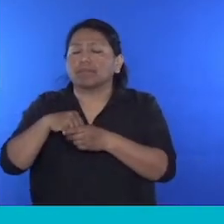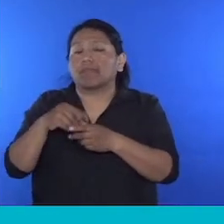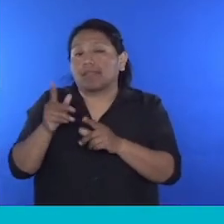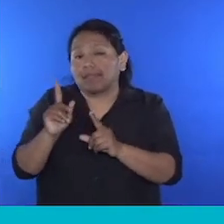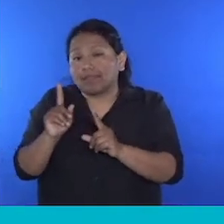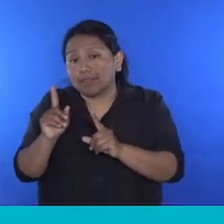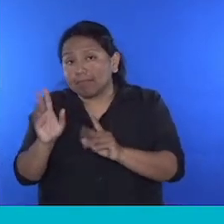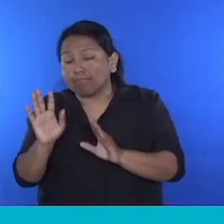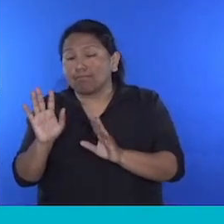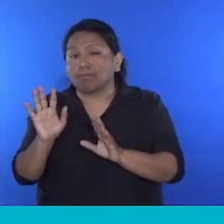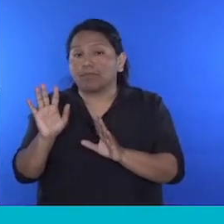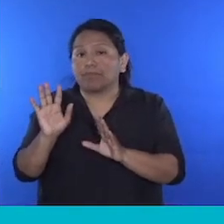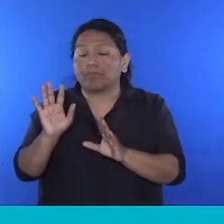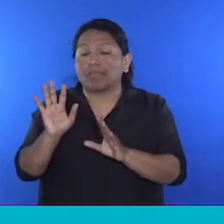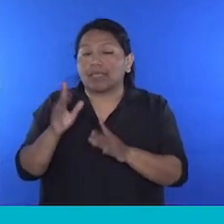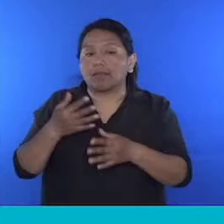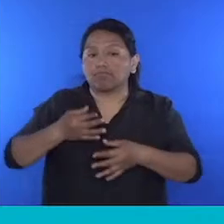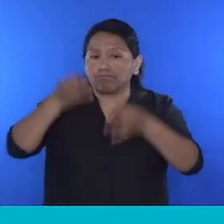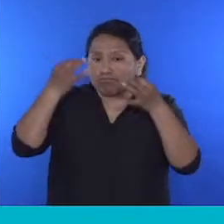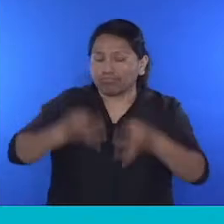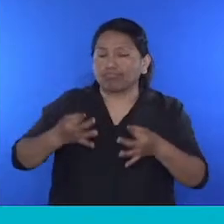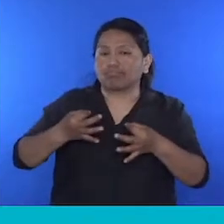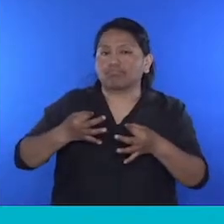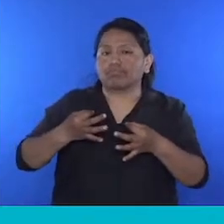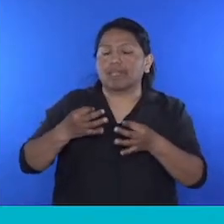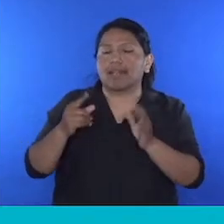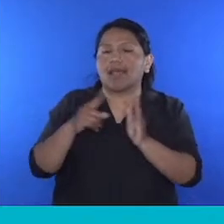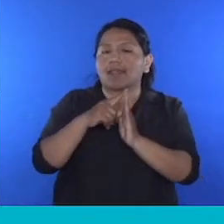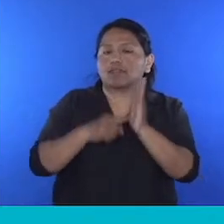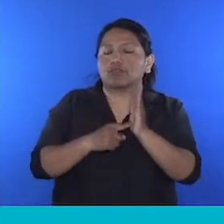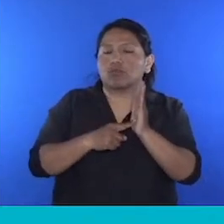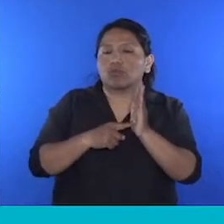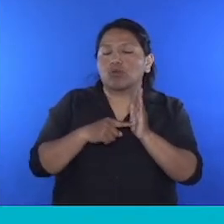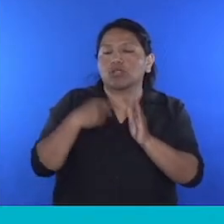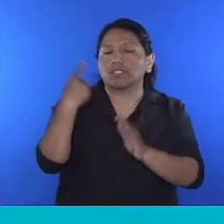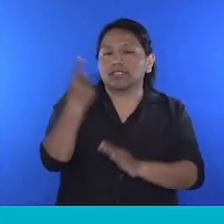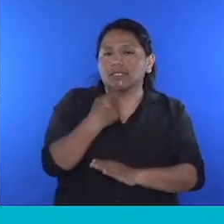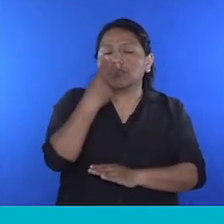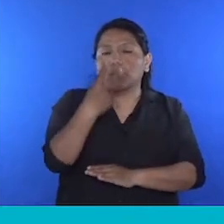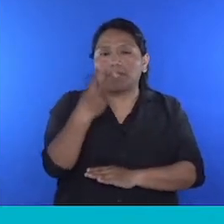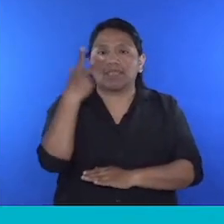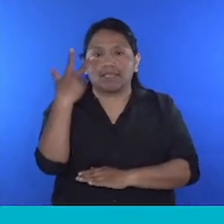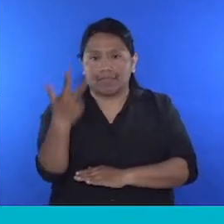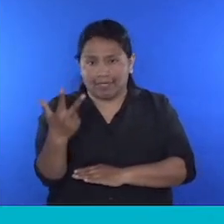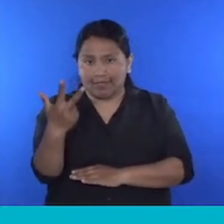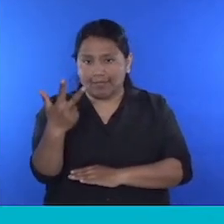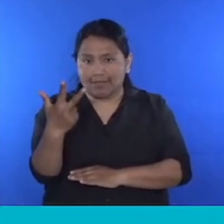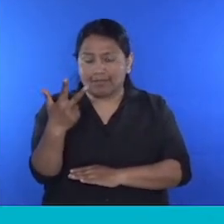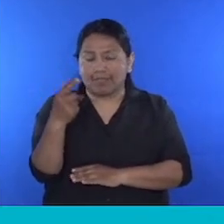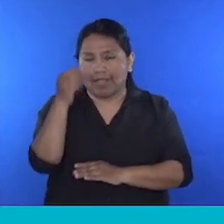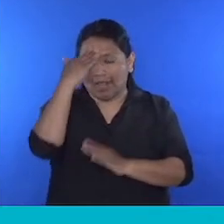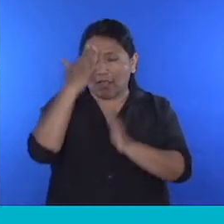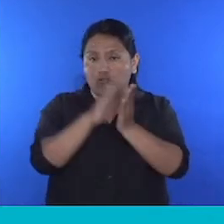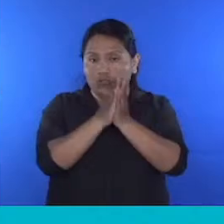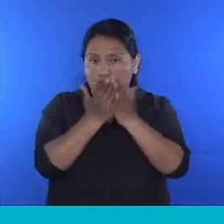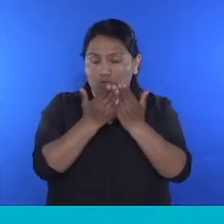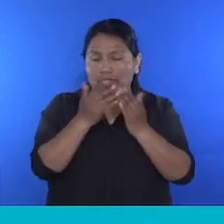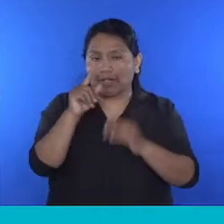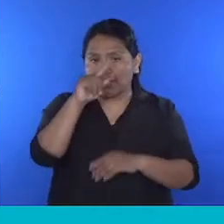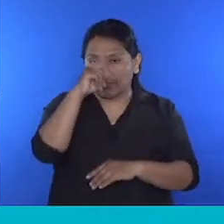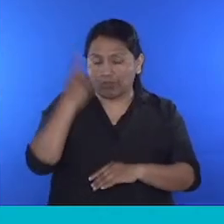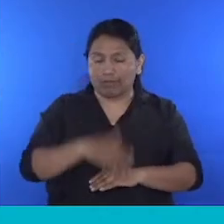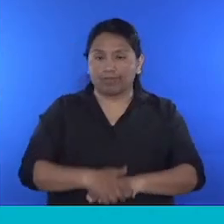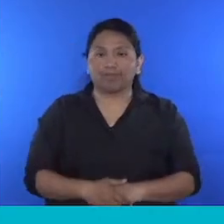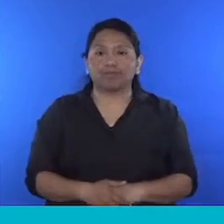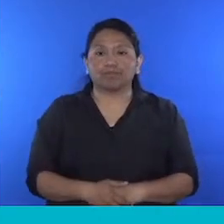está incluido expresamente en el artículo 123 de la Constitución Nacional.